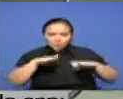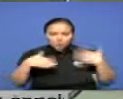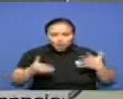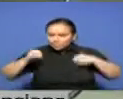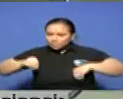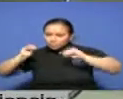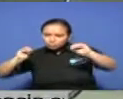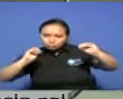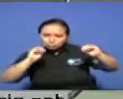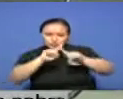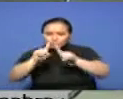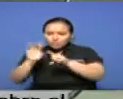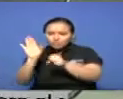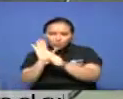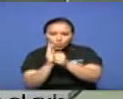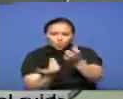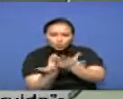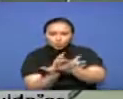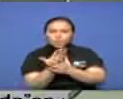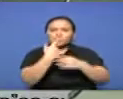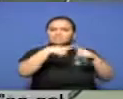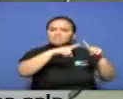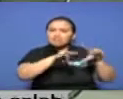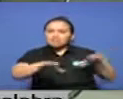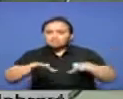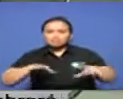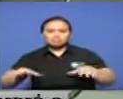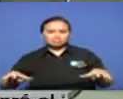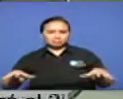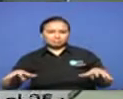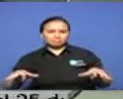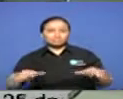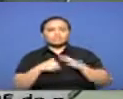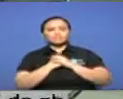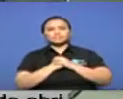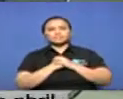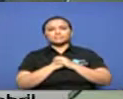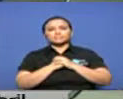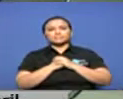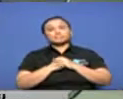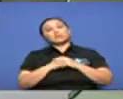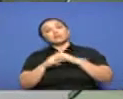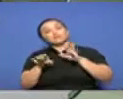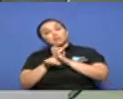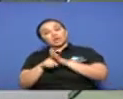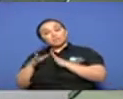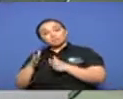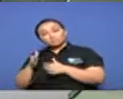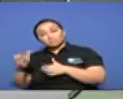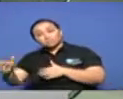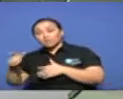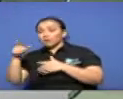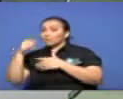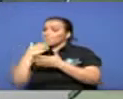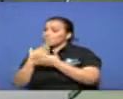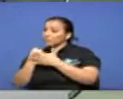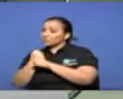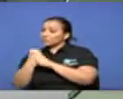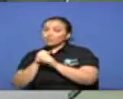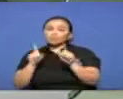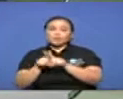panameños en los diferentes áreas porque hay regiones especializadas en en una línea de acción y tenemos otras partes del país